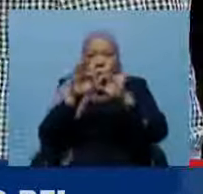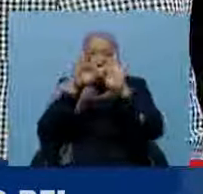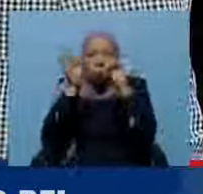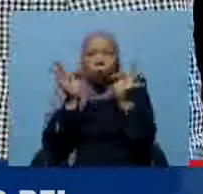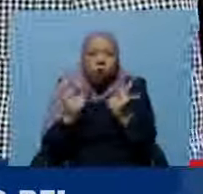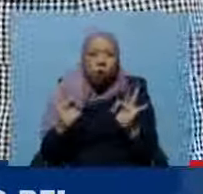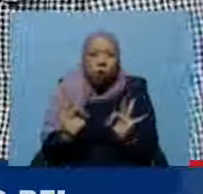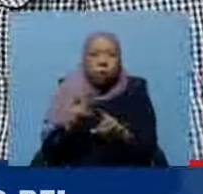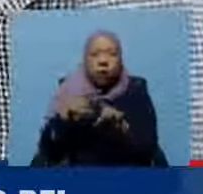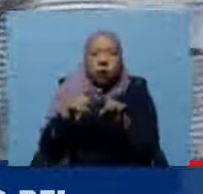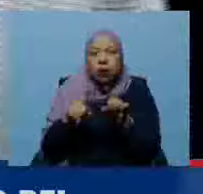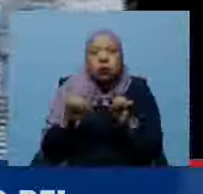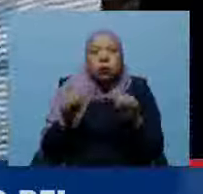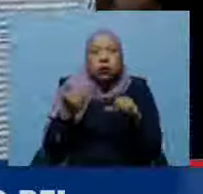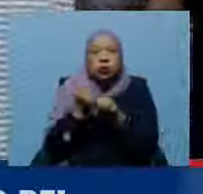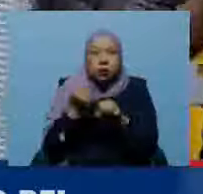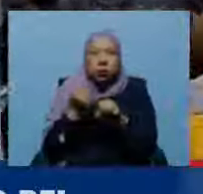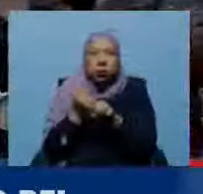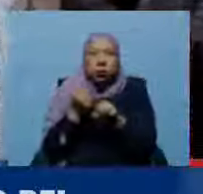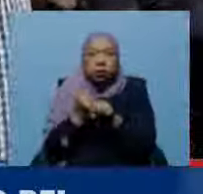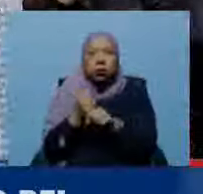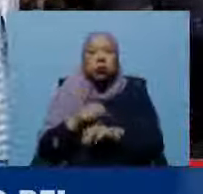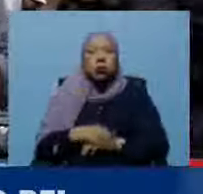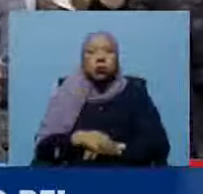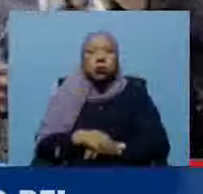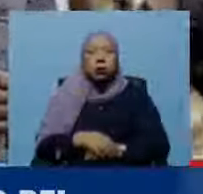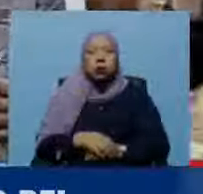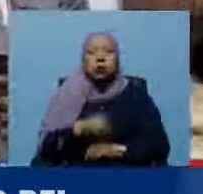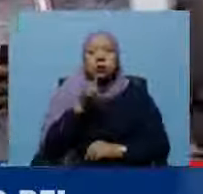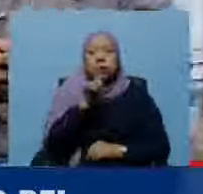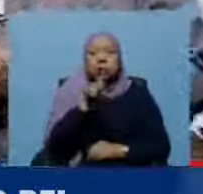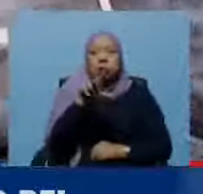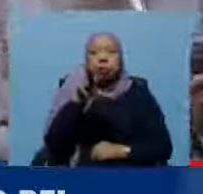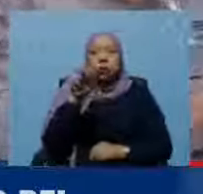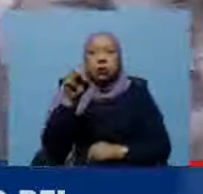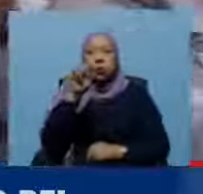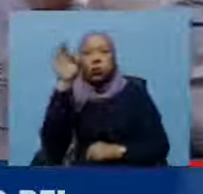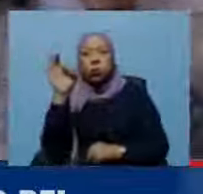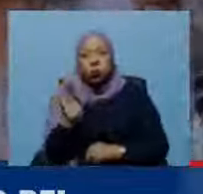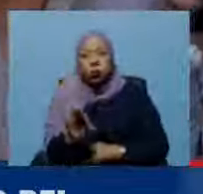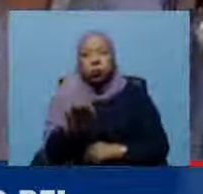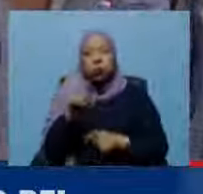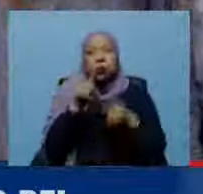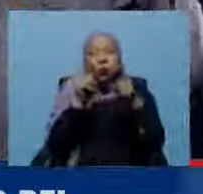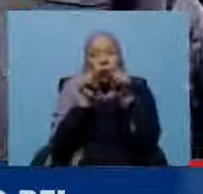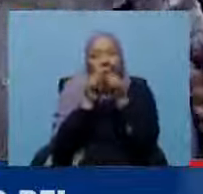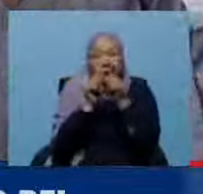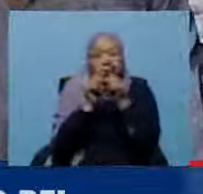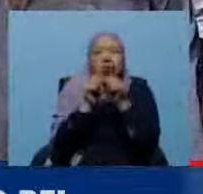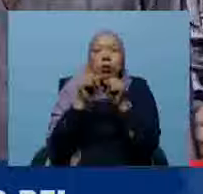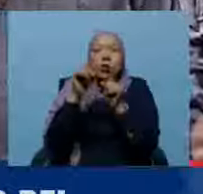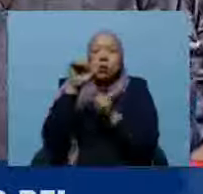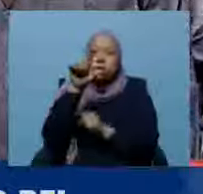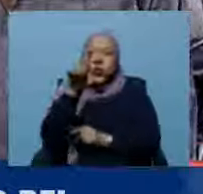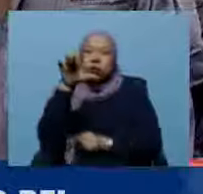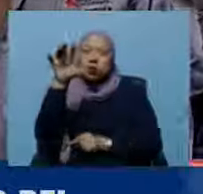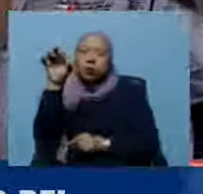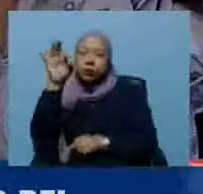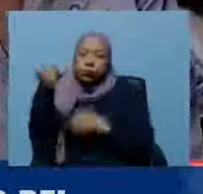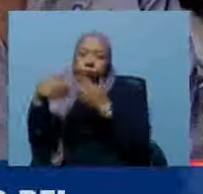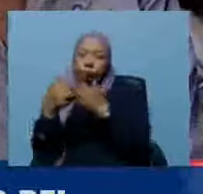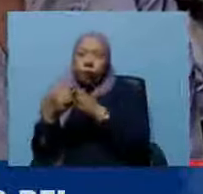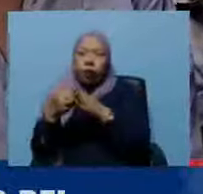una área inicial de 130 por 130 milímetros. Unos